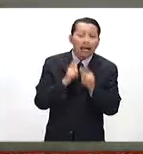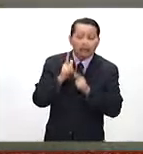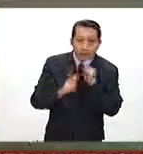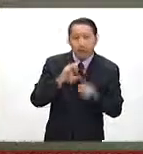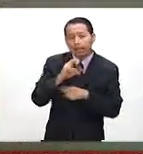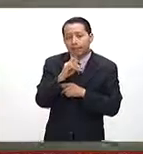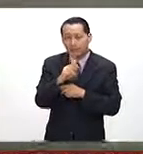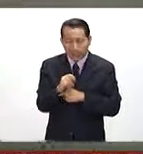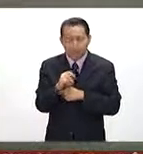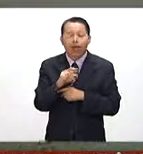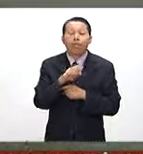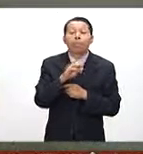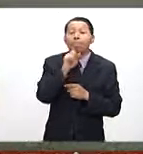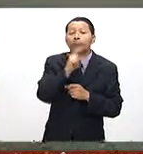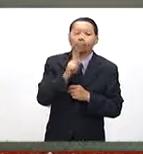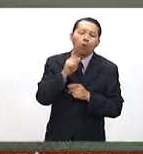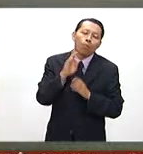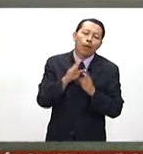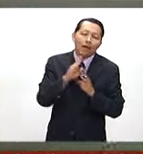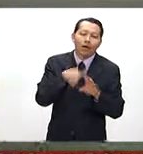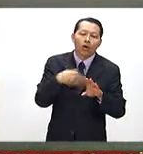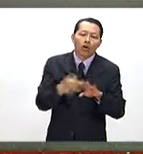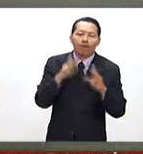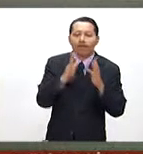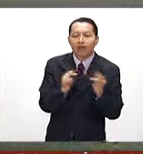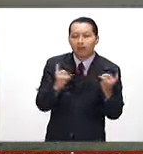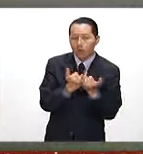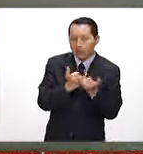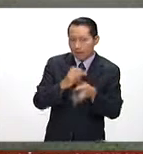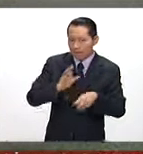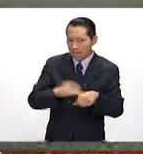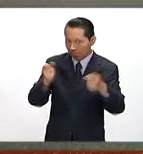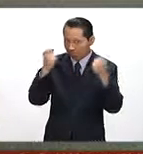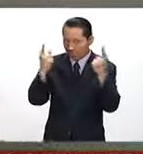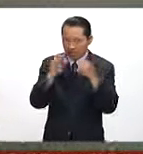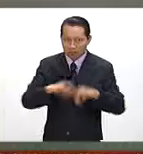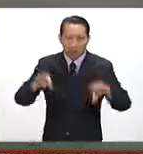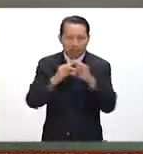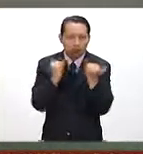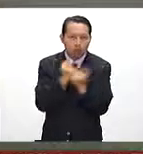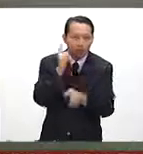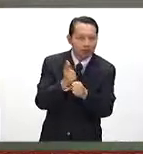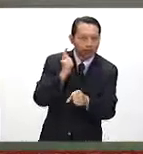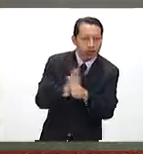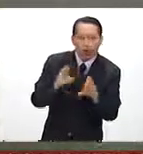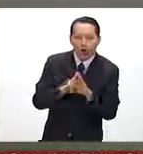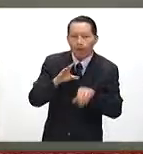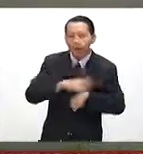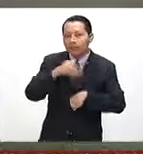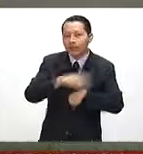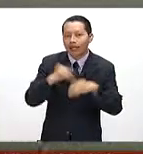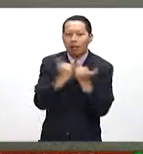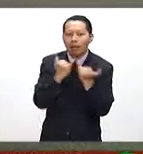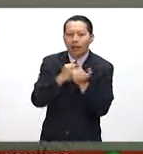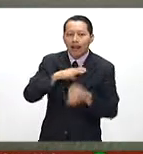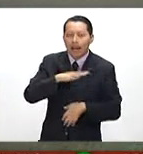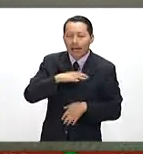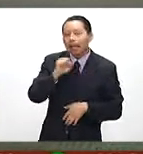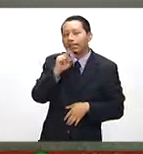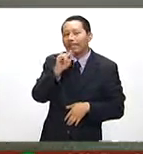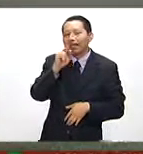Chipre, Bulgaria contra Francia, estos son los que más llaman la atención y no hay que quitar el ojo. Por supuesto, Suecia, recordemos que ya no está